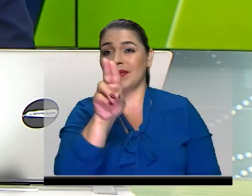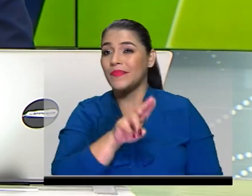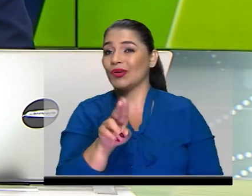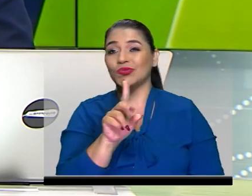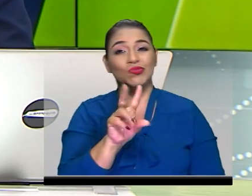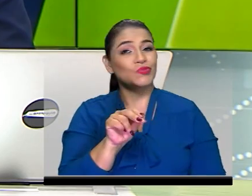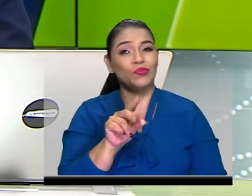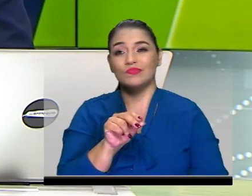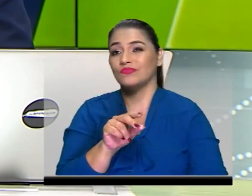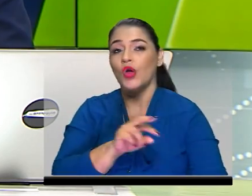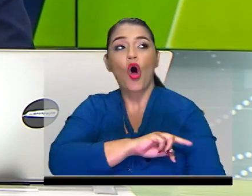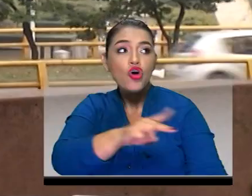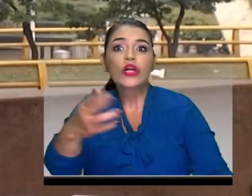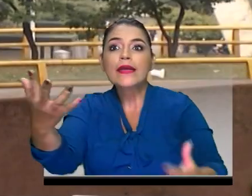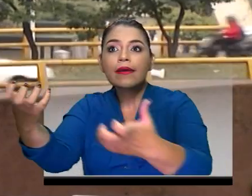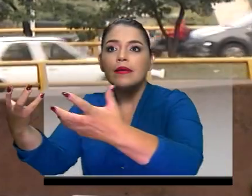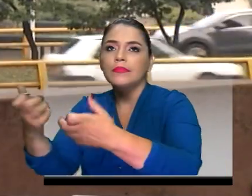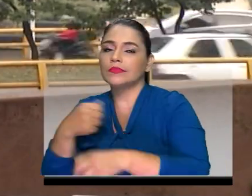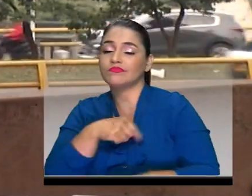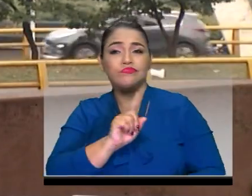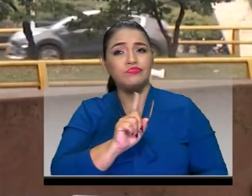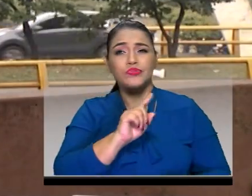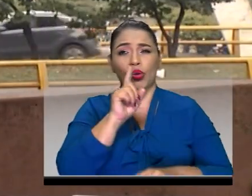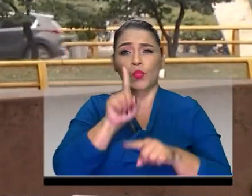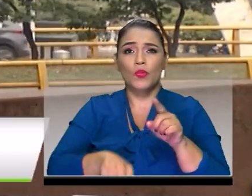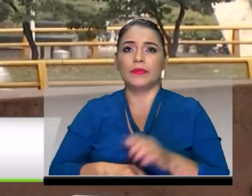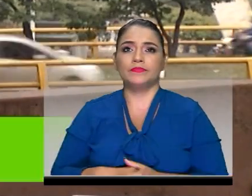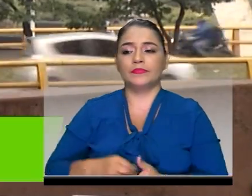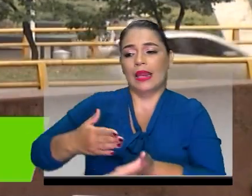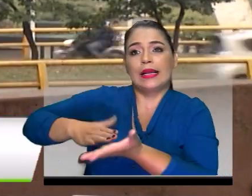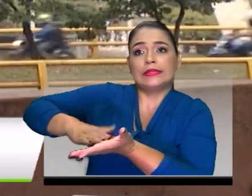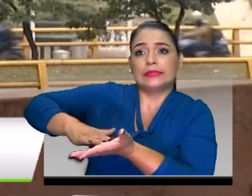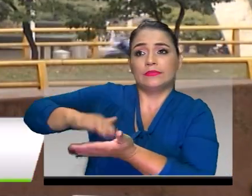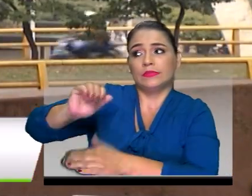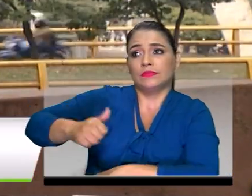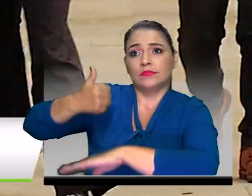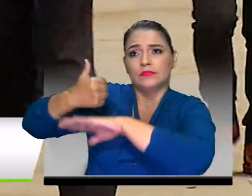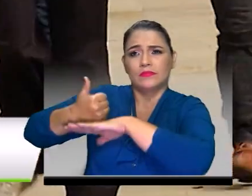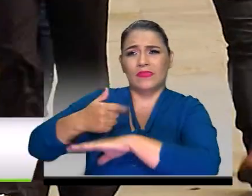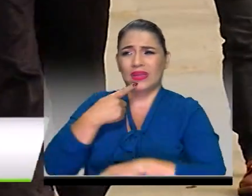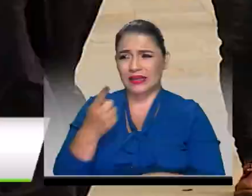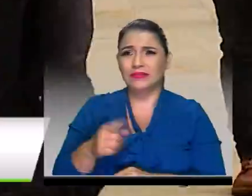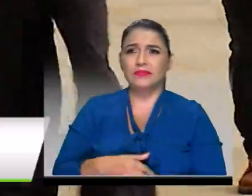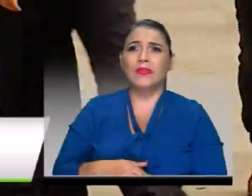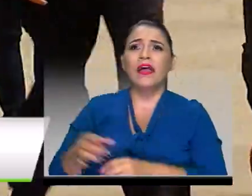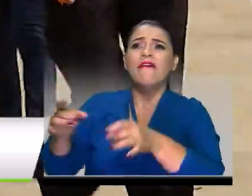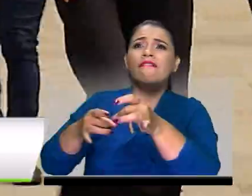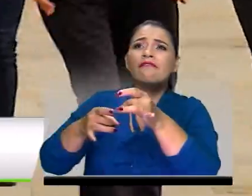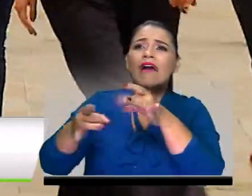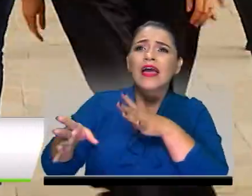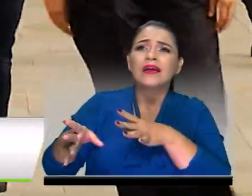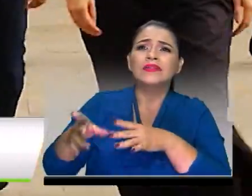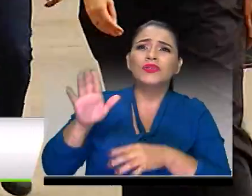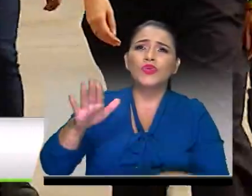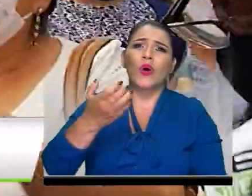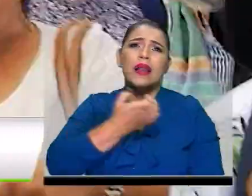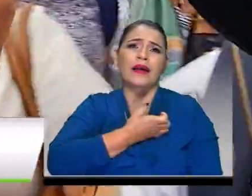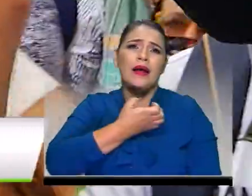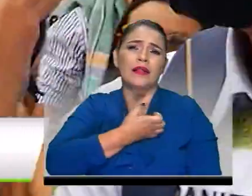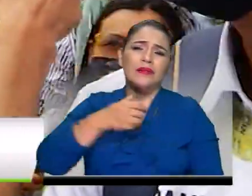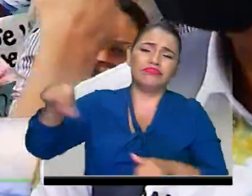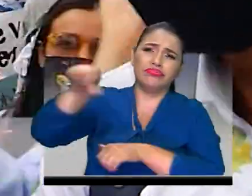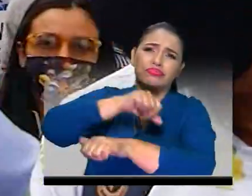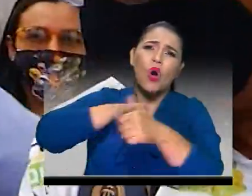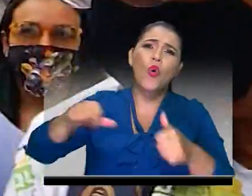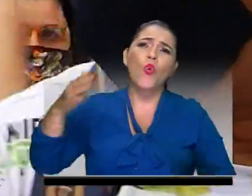algunas personas la registraduría dio a conocer que aún es lejana la posible fecha de elecciones para la revocatoria del alcalde de